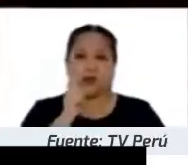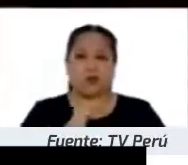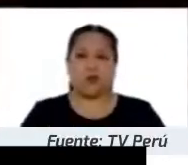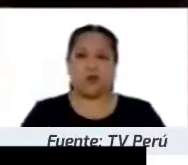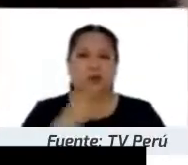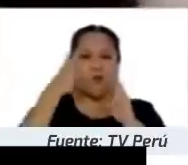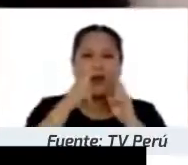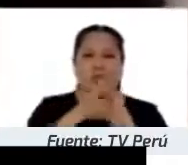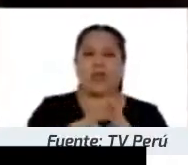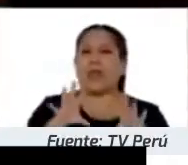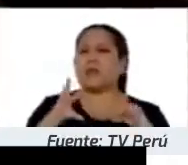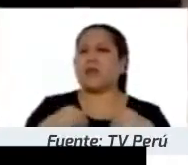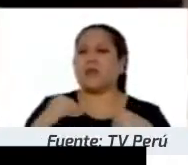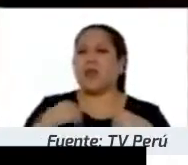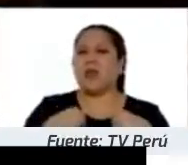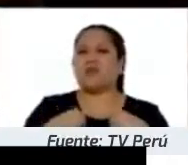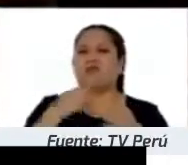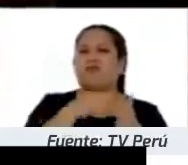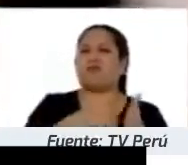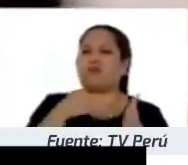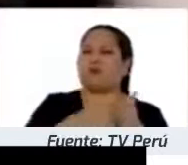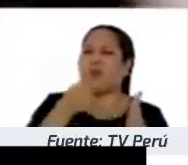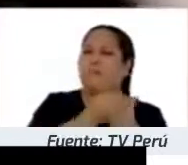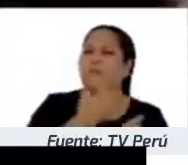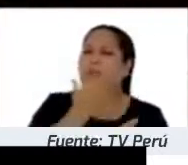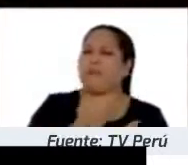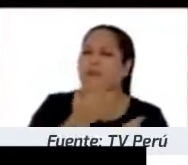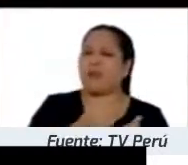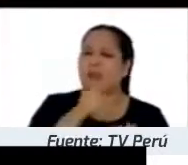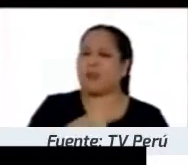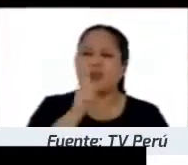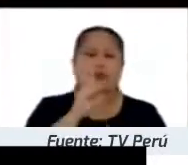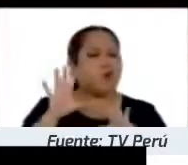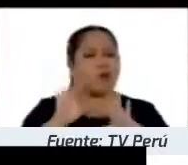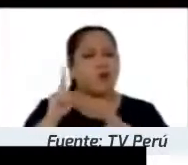un tipo de provocaciones, porque quienes no conocen la patria